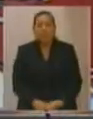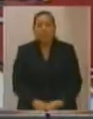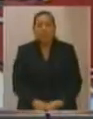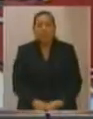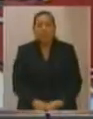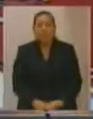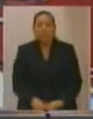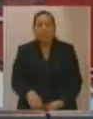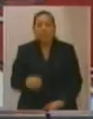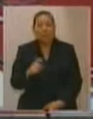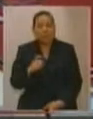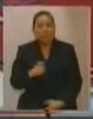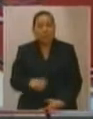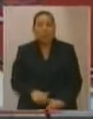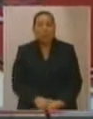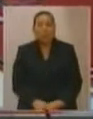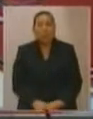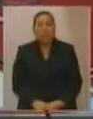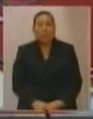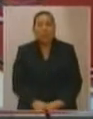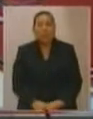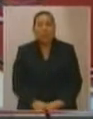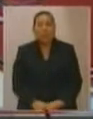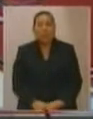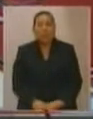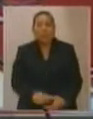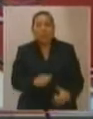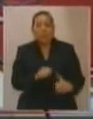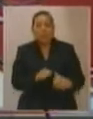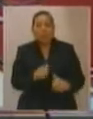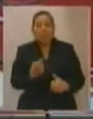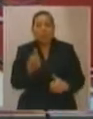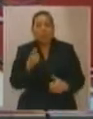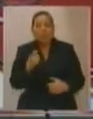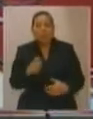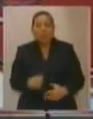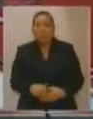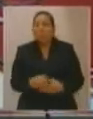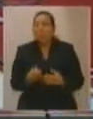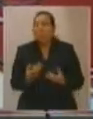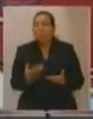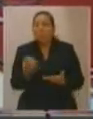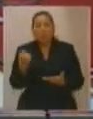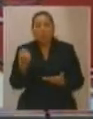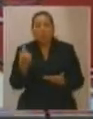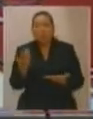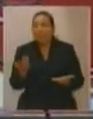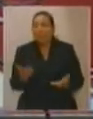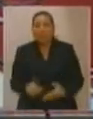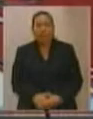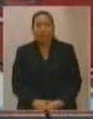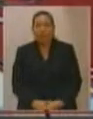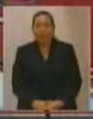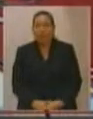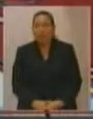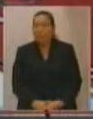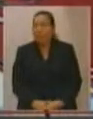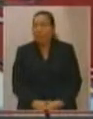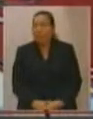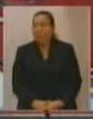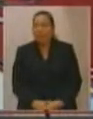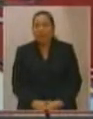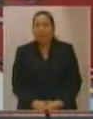homosexual, yo escogería ser heterosexual porque se sufre mucho siendo homosexual, porque hay mucha incomprensión, ¿no?